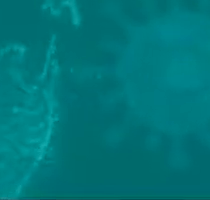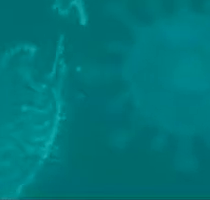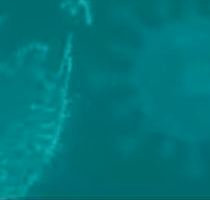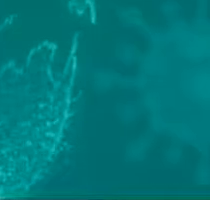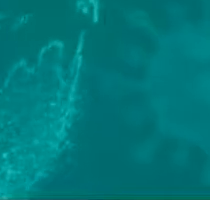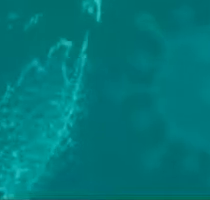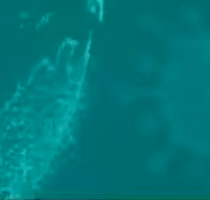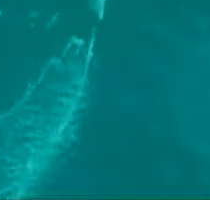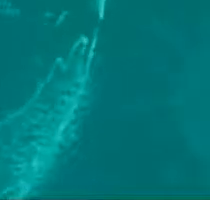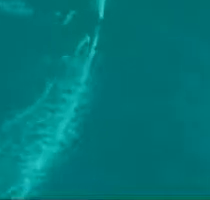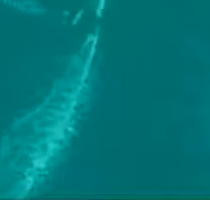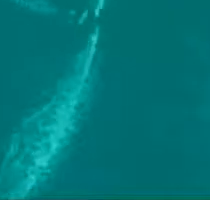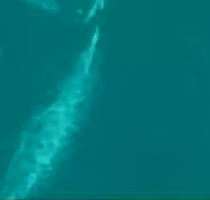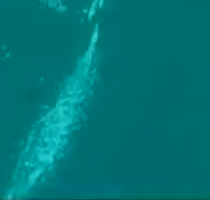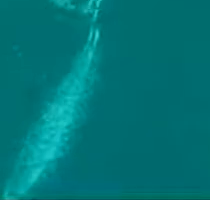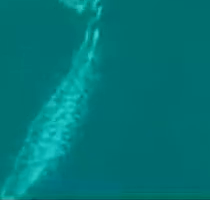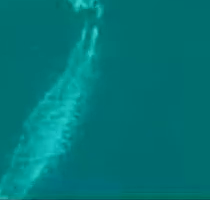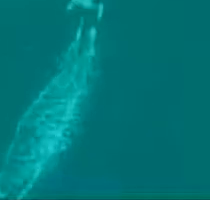ah